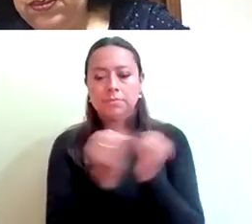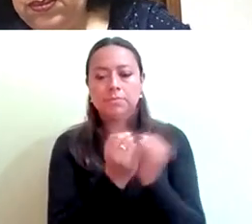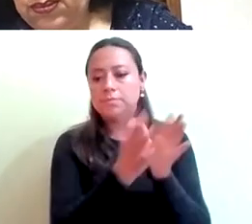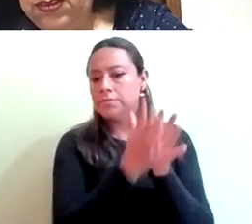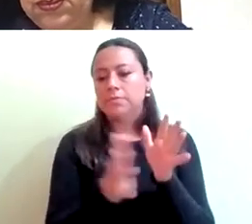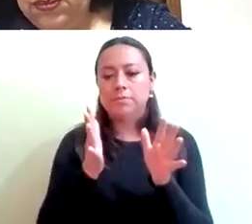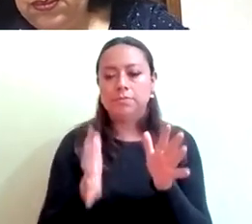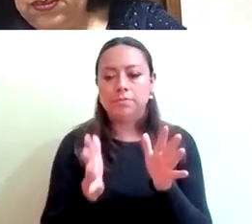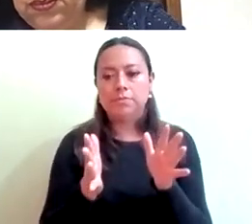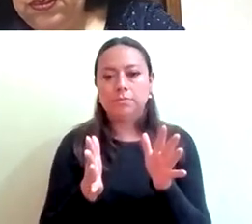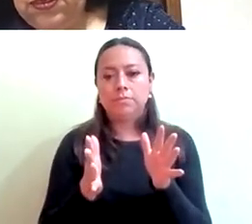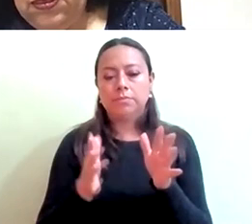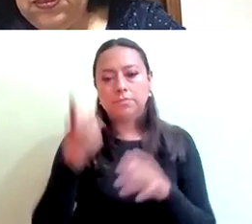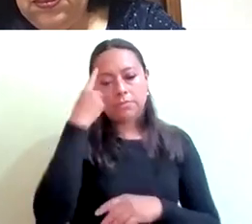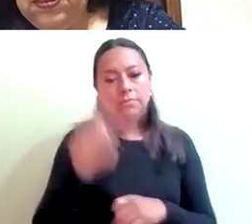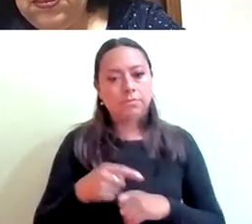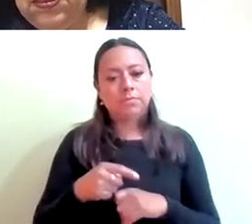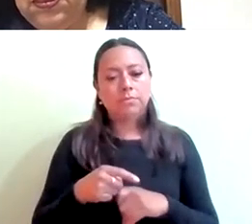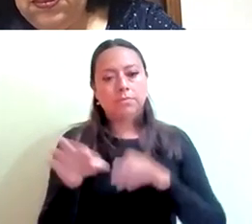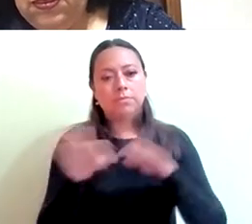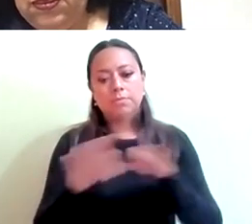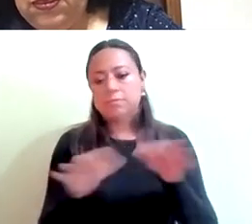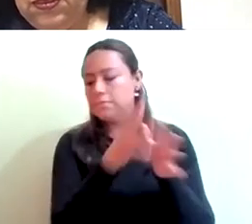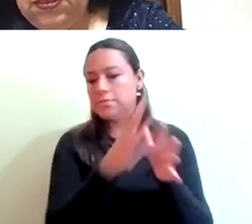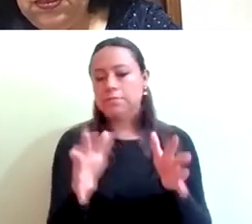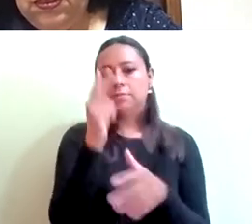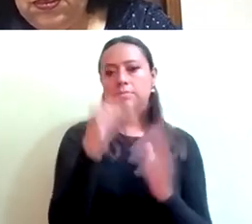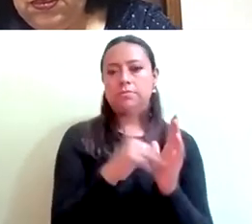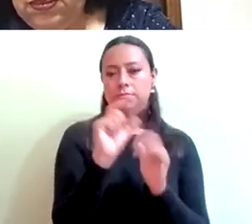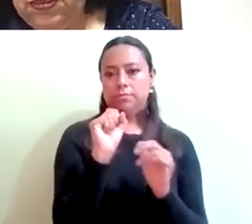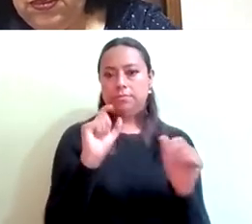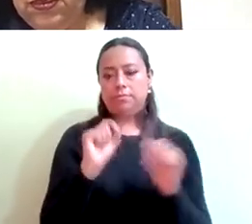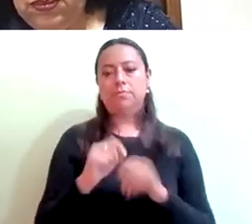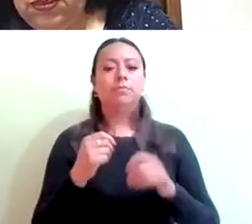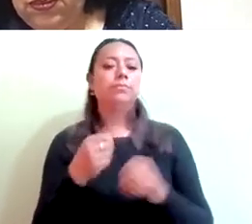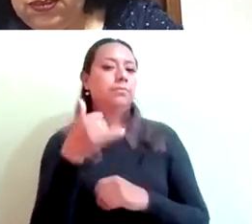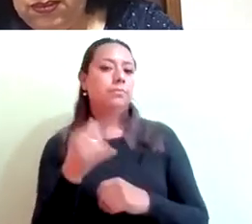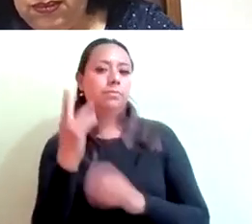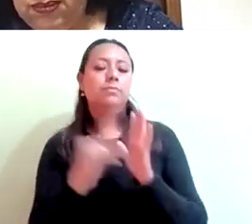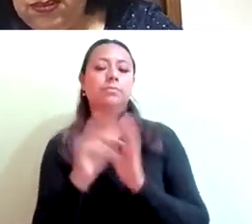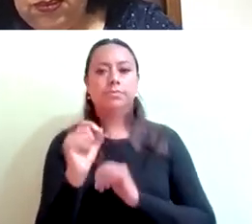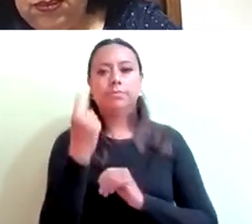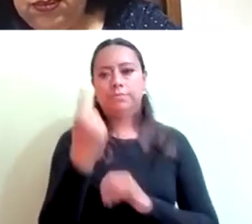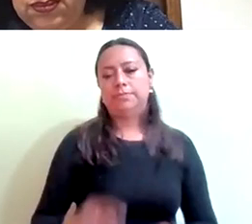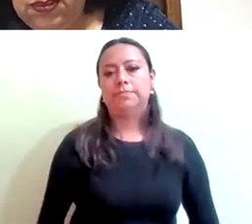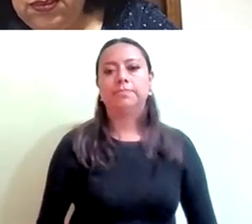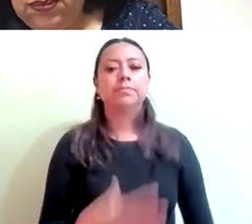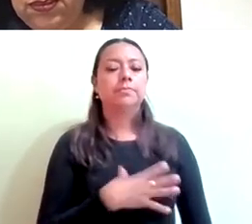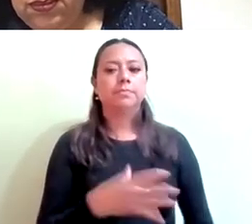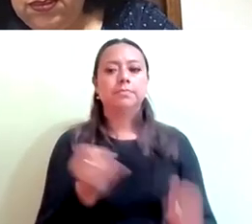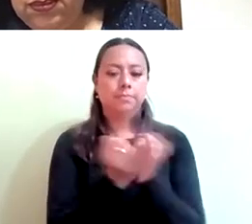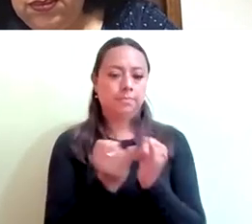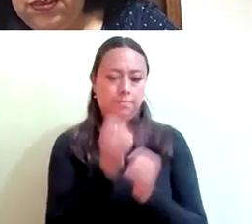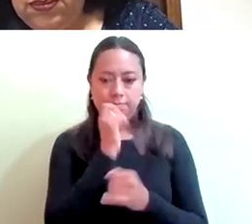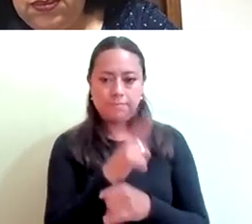de ejecución del ejercicio fiscal 2020 y 2021. Se prevén disposiciones también al